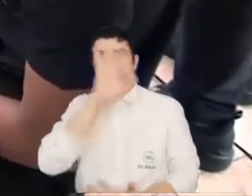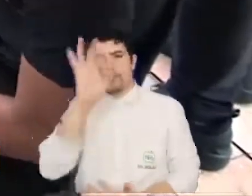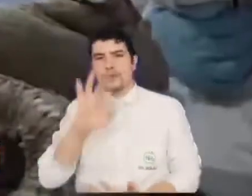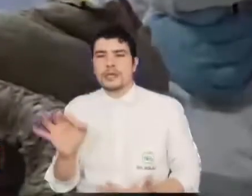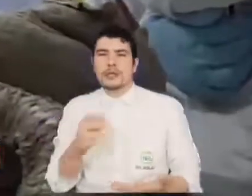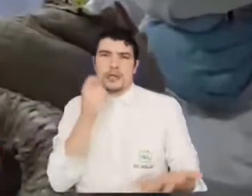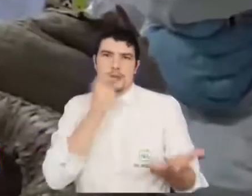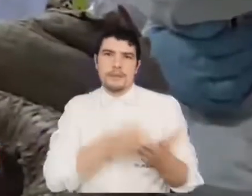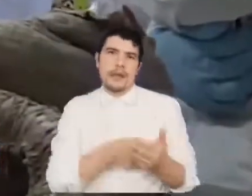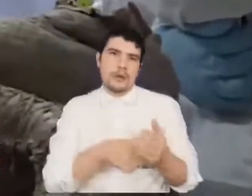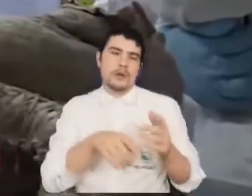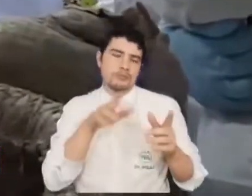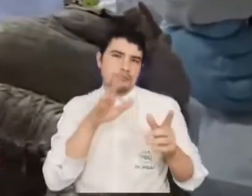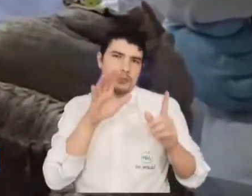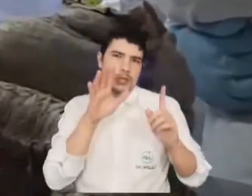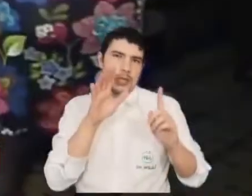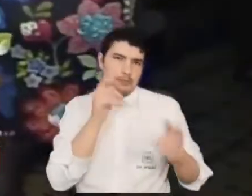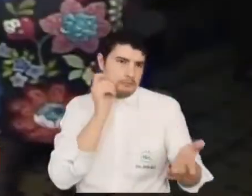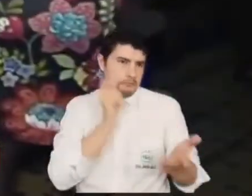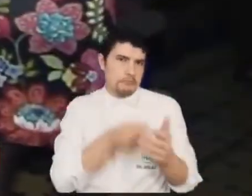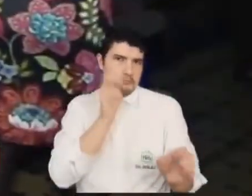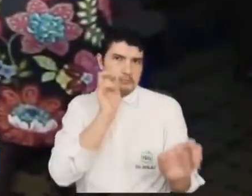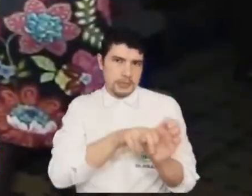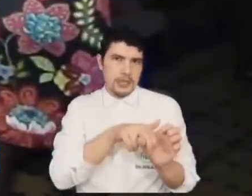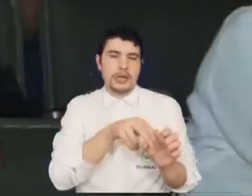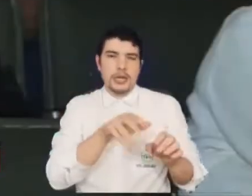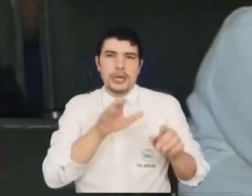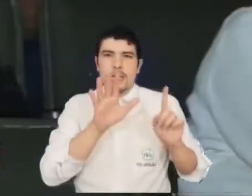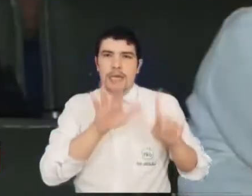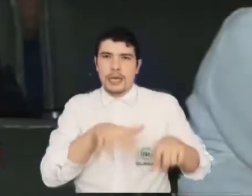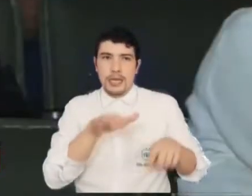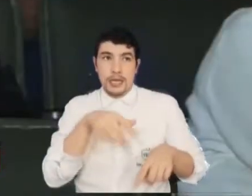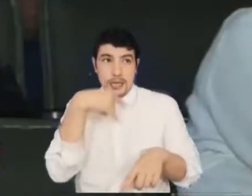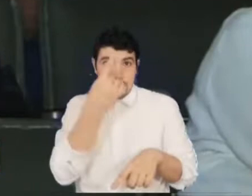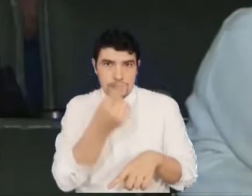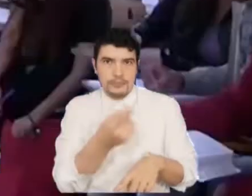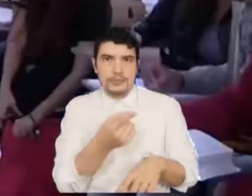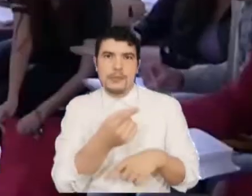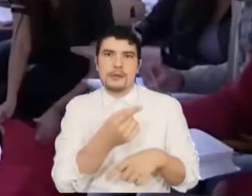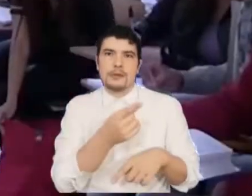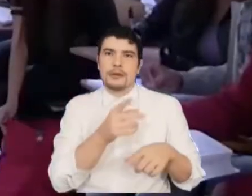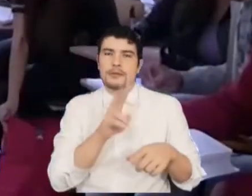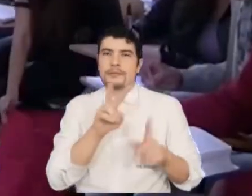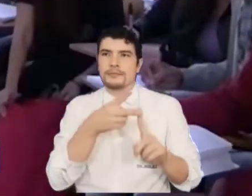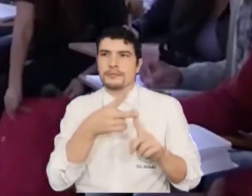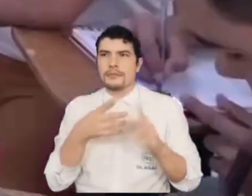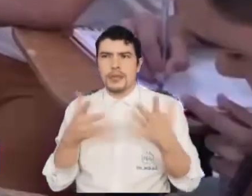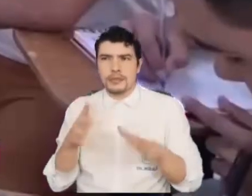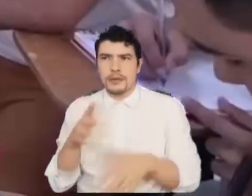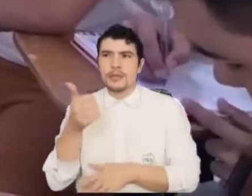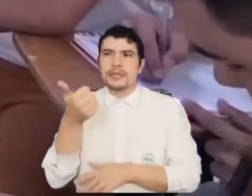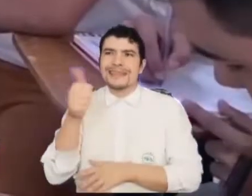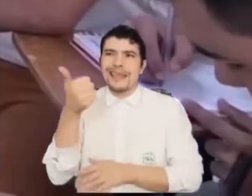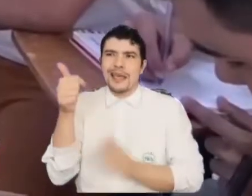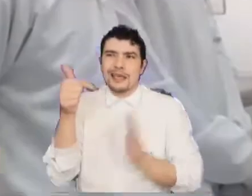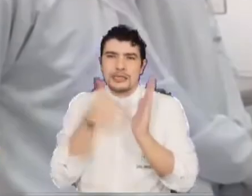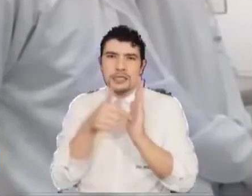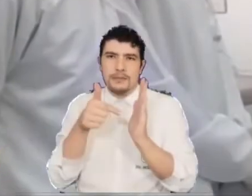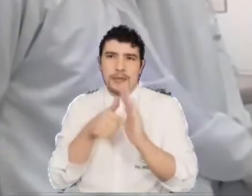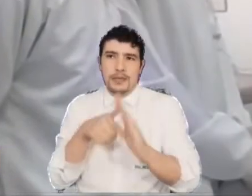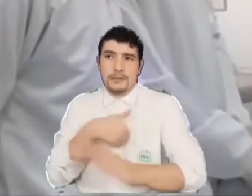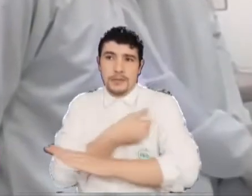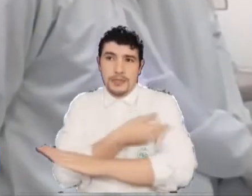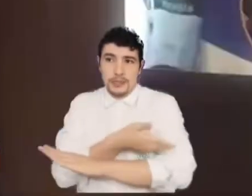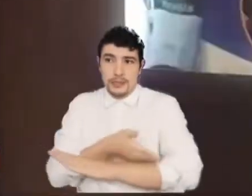el semestre siguiente. Para lograrlo, se necesitan aproximadamente 10.000 millones de pesos. Conforme al estudio del Centro de